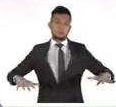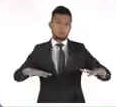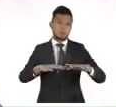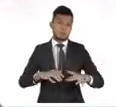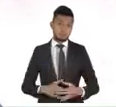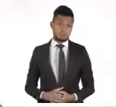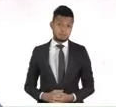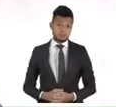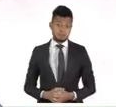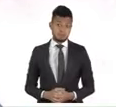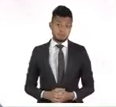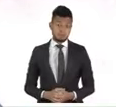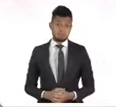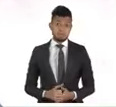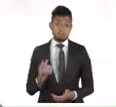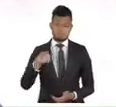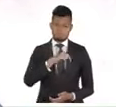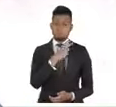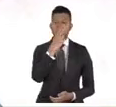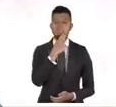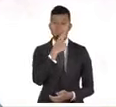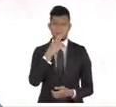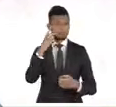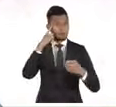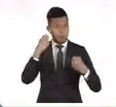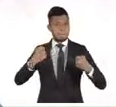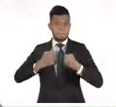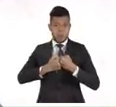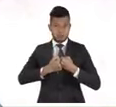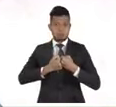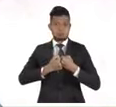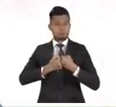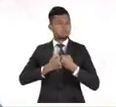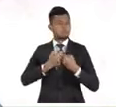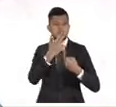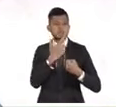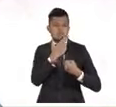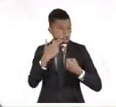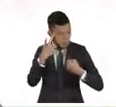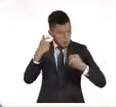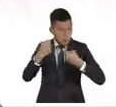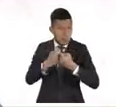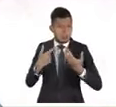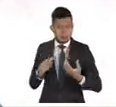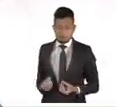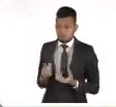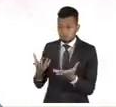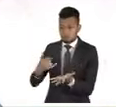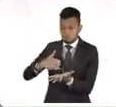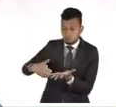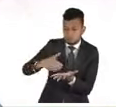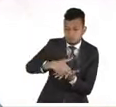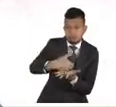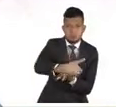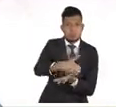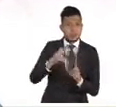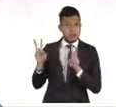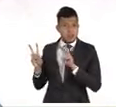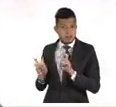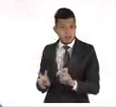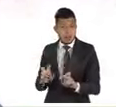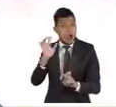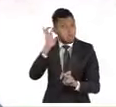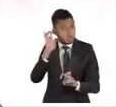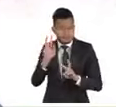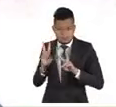Nuestro compromiso con este pacto es contribuir con nuestras líneas de investigación que están trabajando y